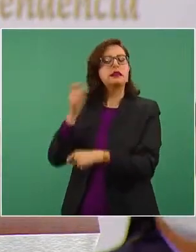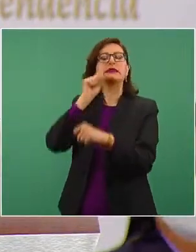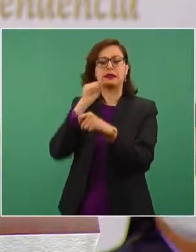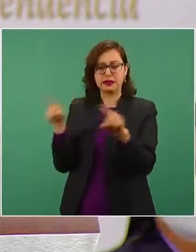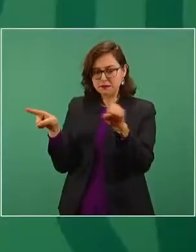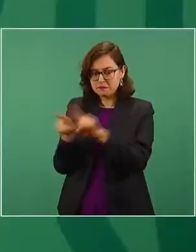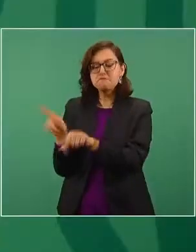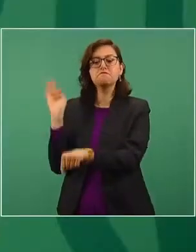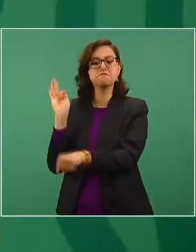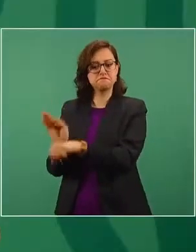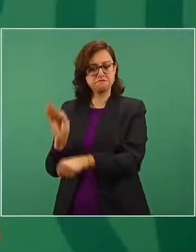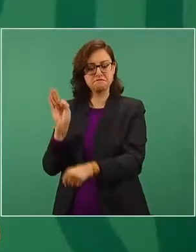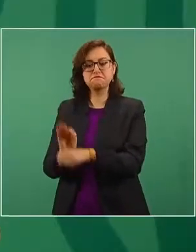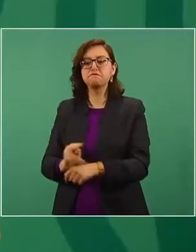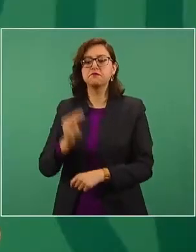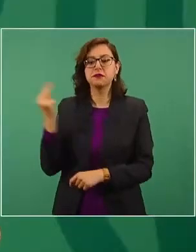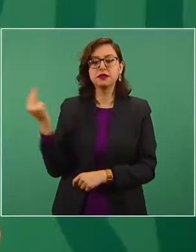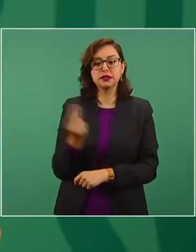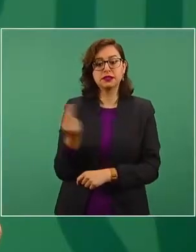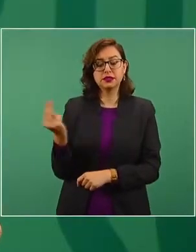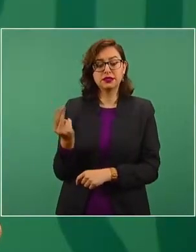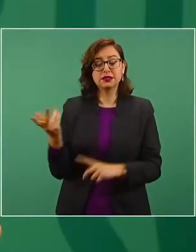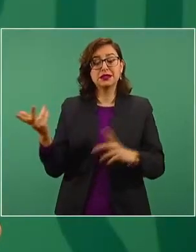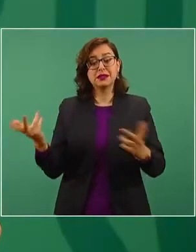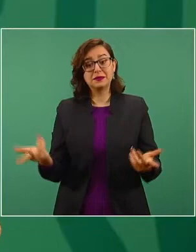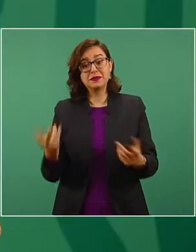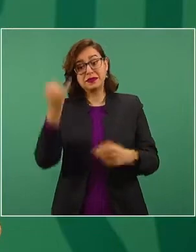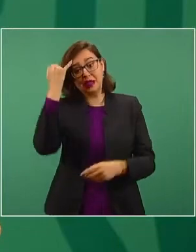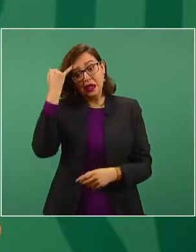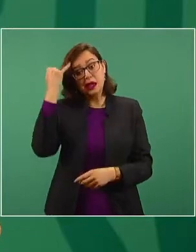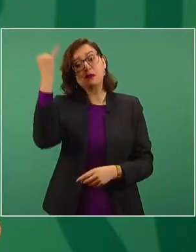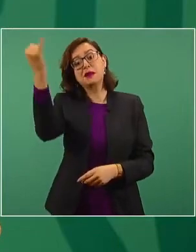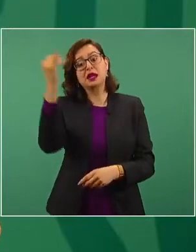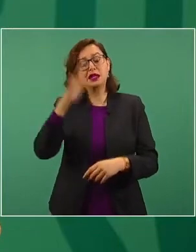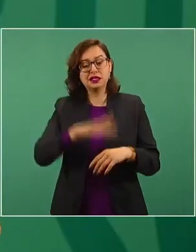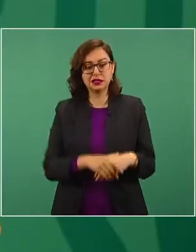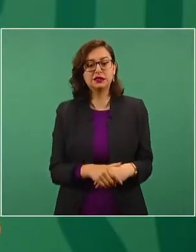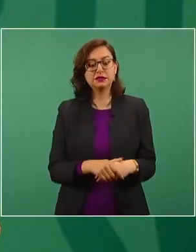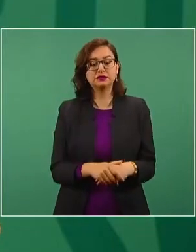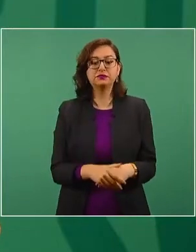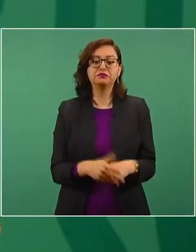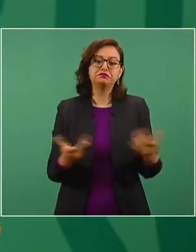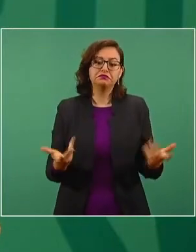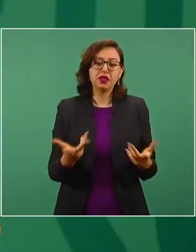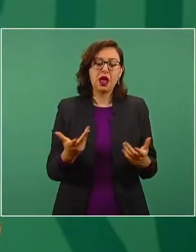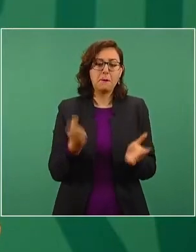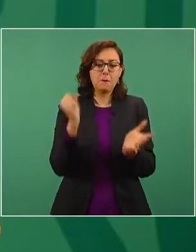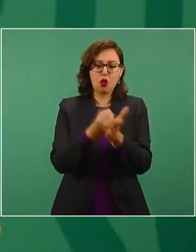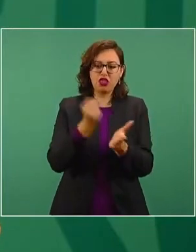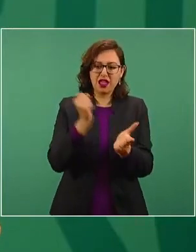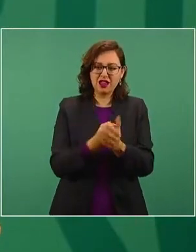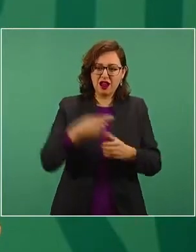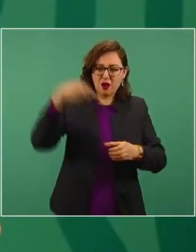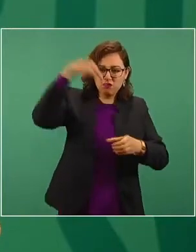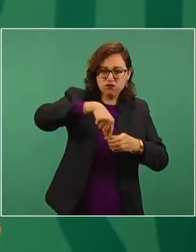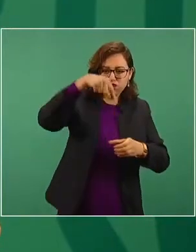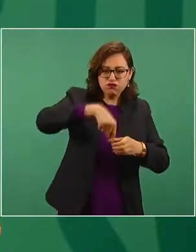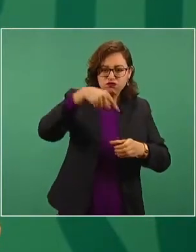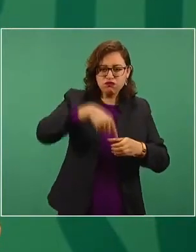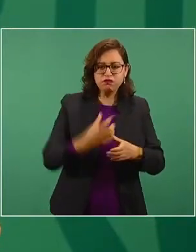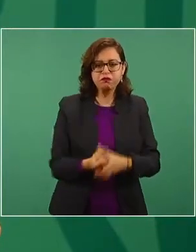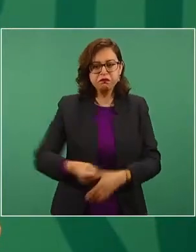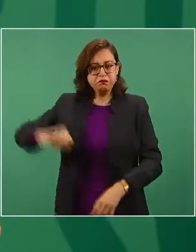que un petardo, una bomba molotov, le